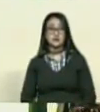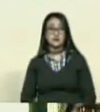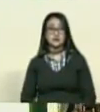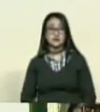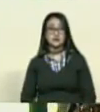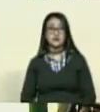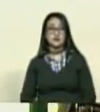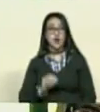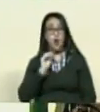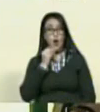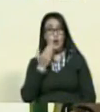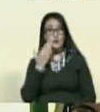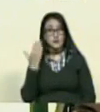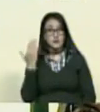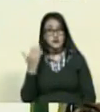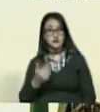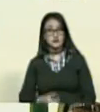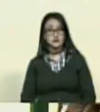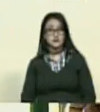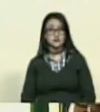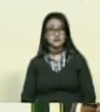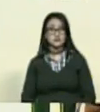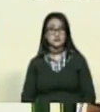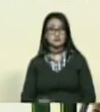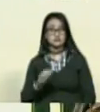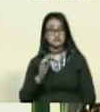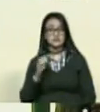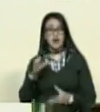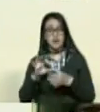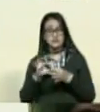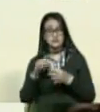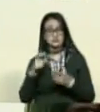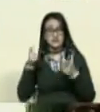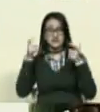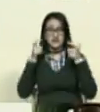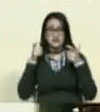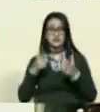Coronel joven, edecán del comandante Chávez.